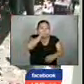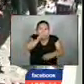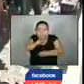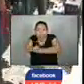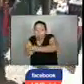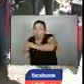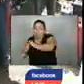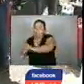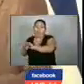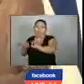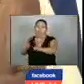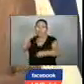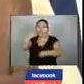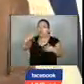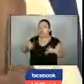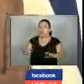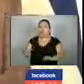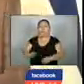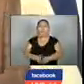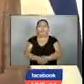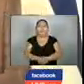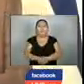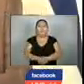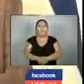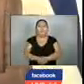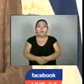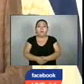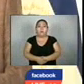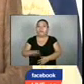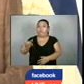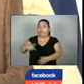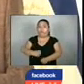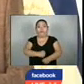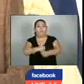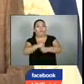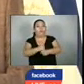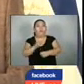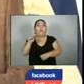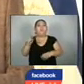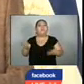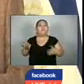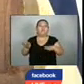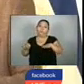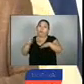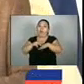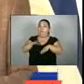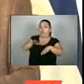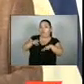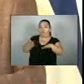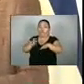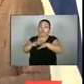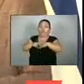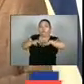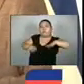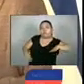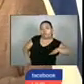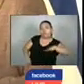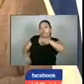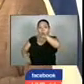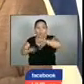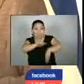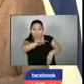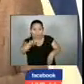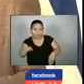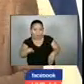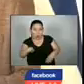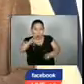oportunidades arriesgando su vida en las fronteras. De forma segura, se van a subir a un avión y no ninguna persona de las que van acá que